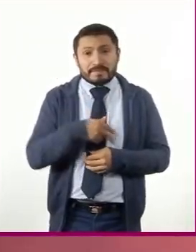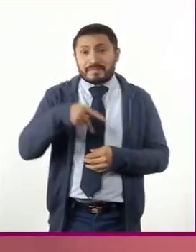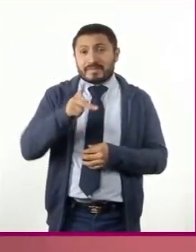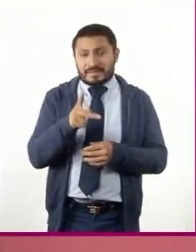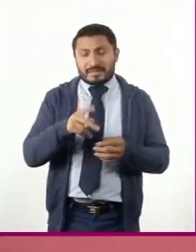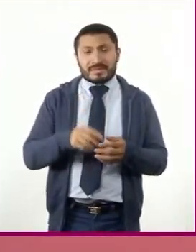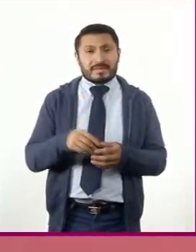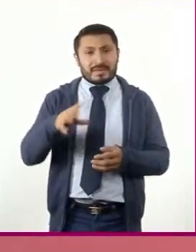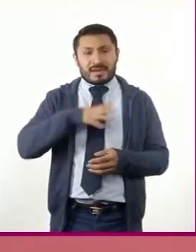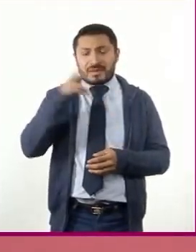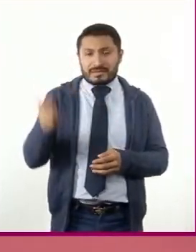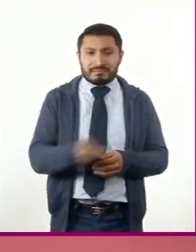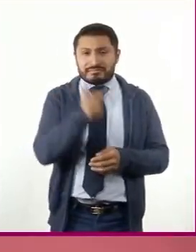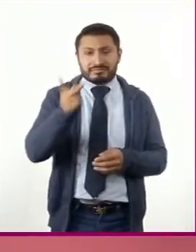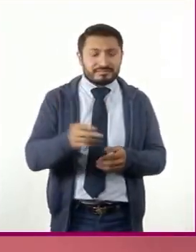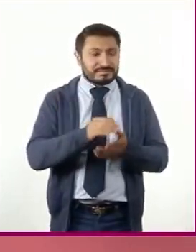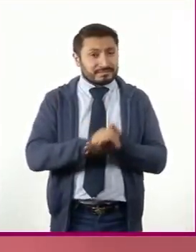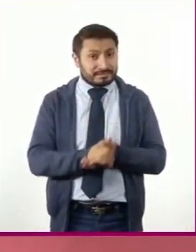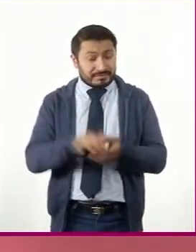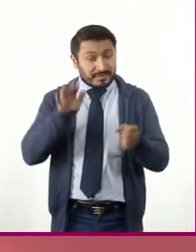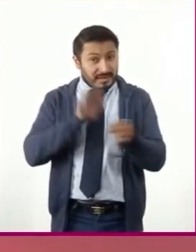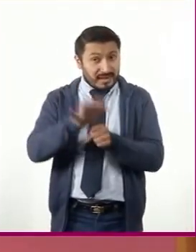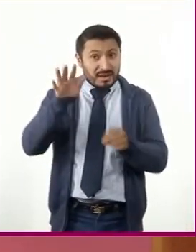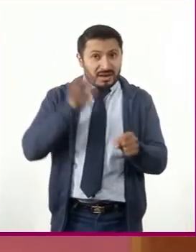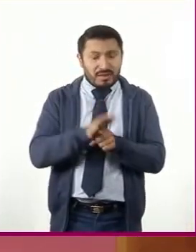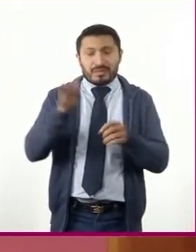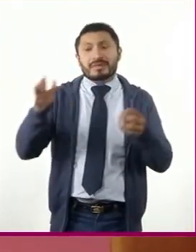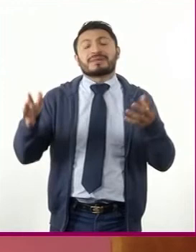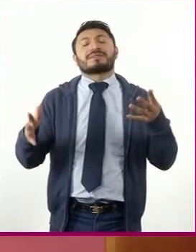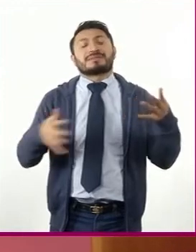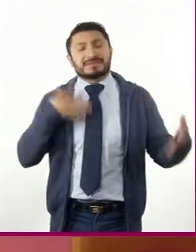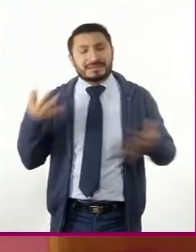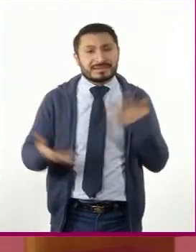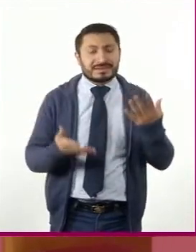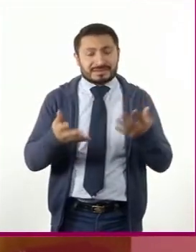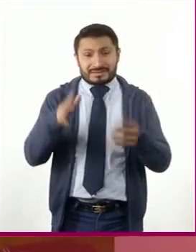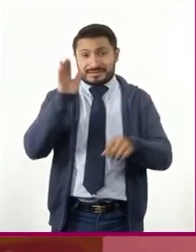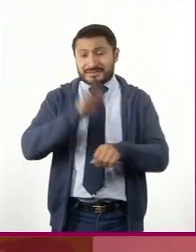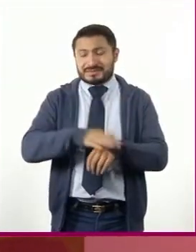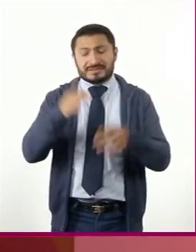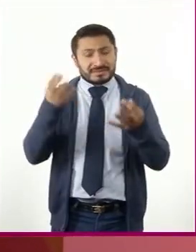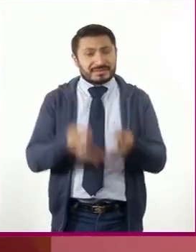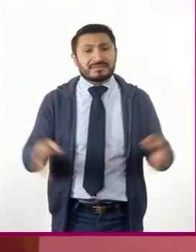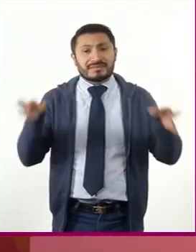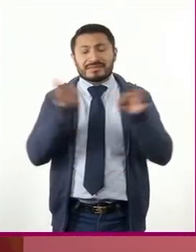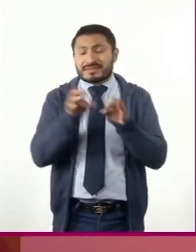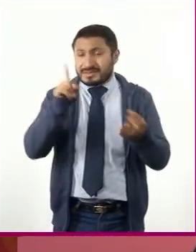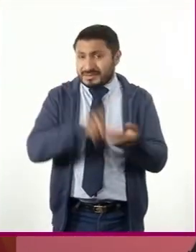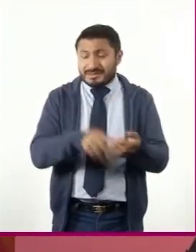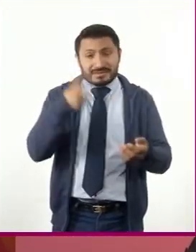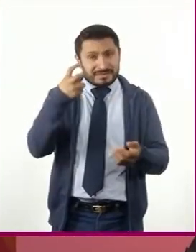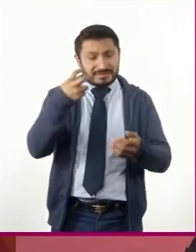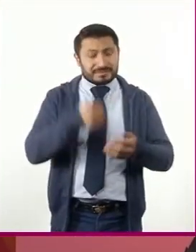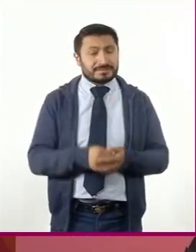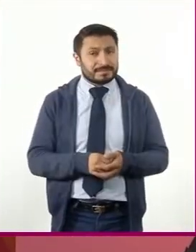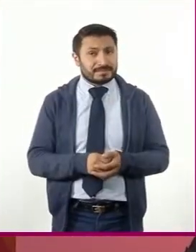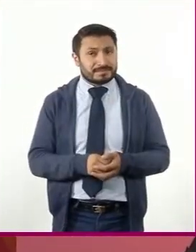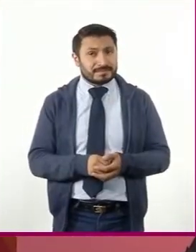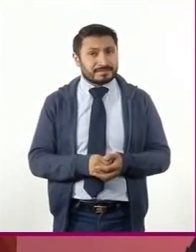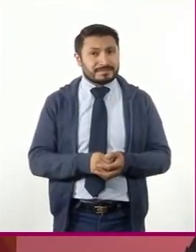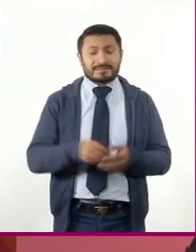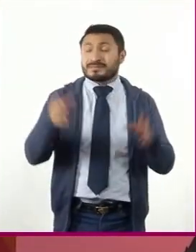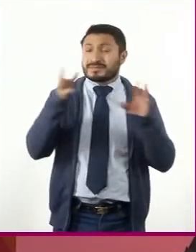tengo una pregunta más. ¿Cuáles son las celebraciones más recurrentes en las obras del Renacimiento? ¿Nos